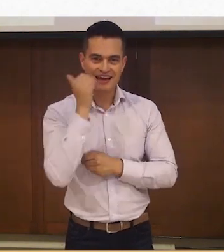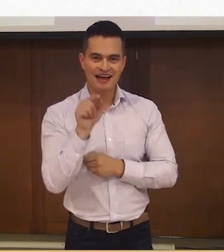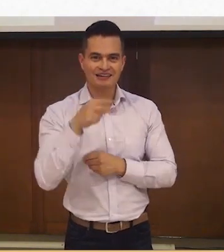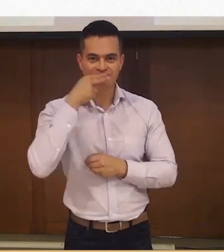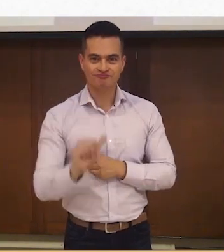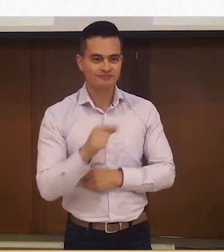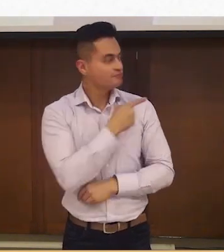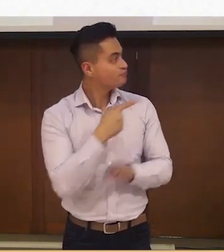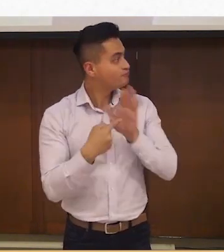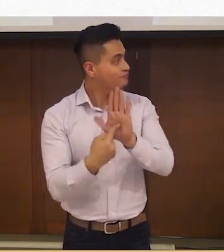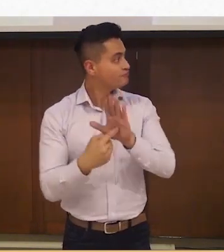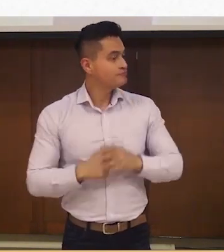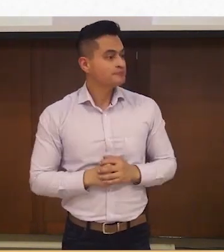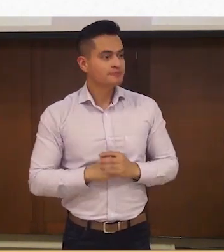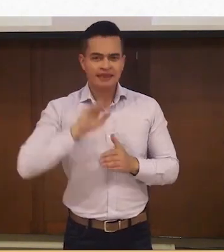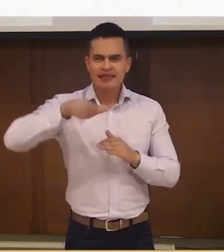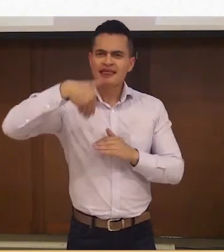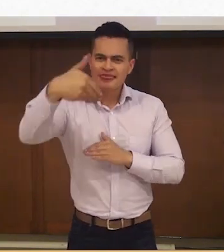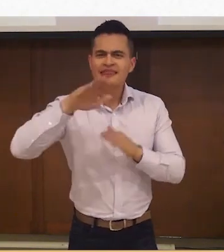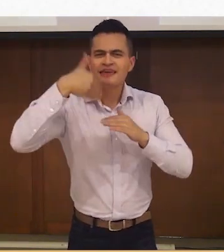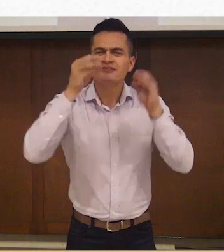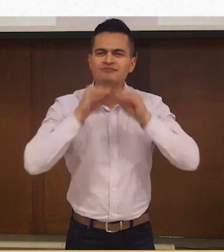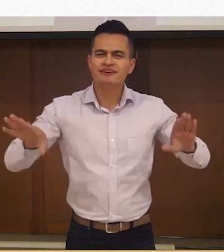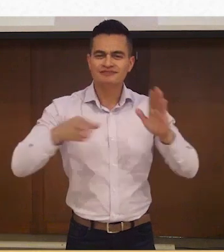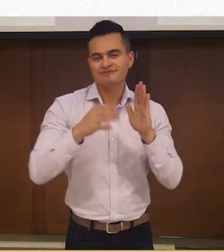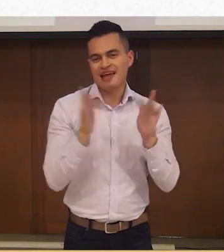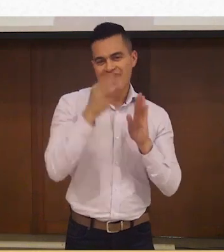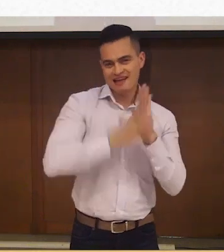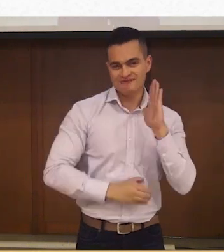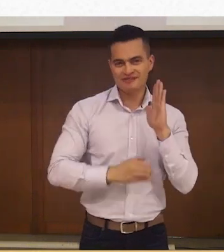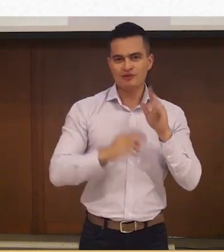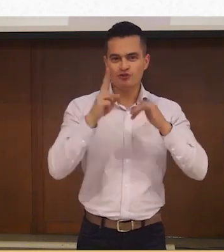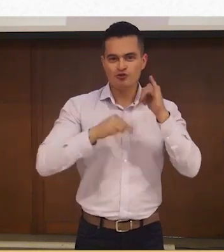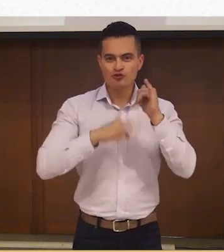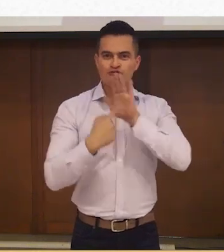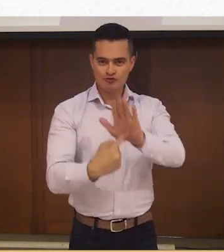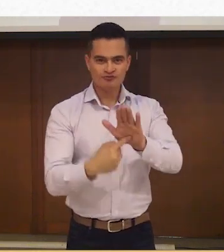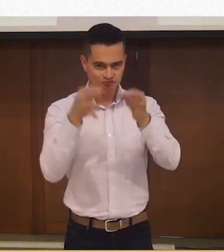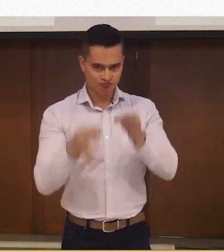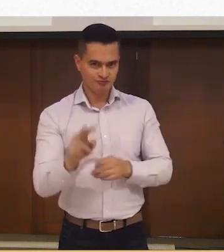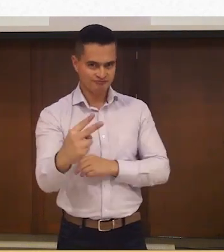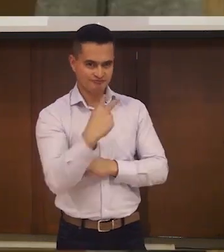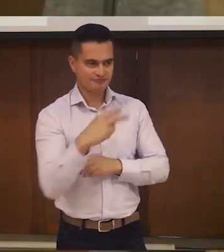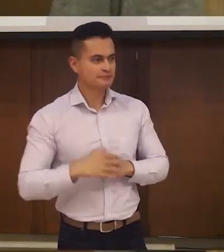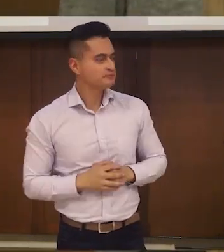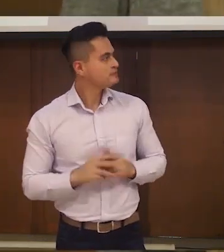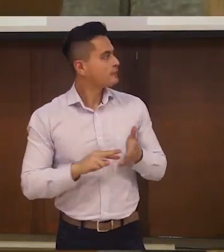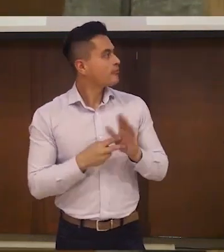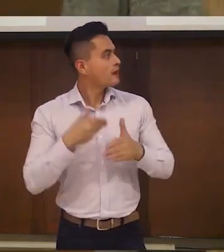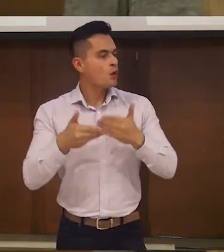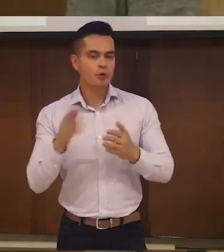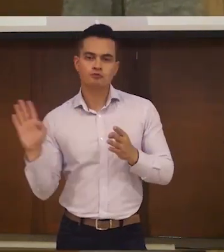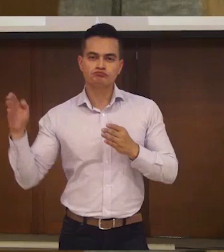Esto con una cosa de fondo, bueno, ya cuando llegue el capítulo, cuando se publique el capítulo en YouTube, lo van a ver, se